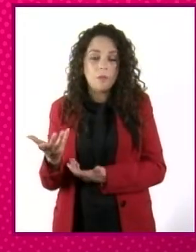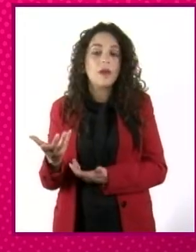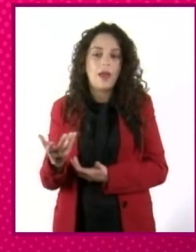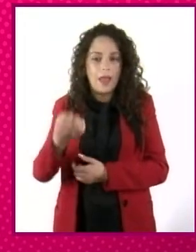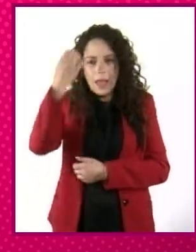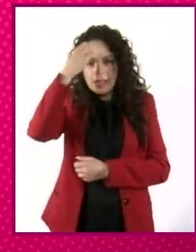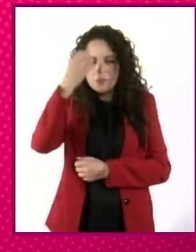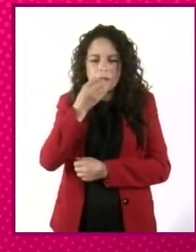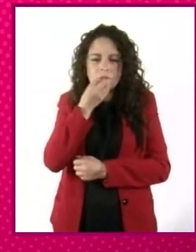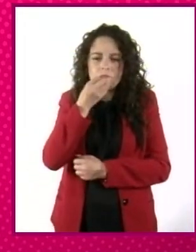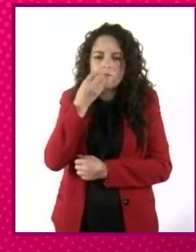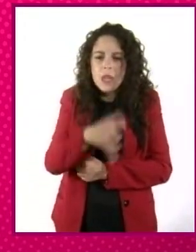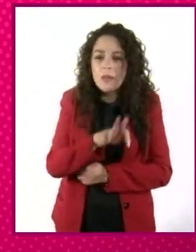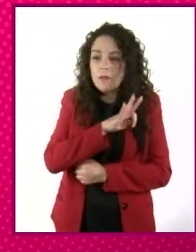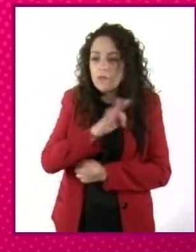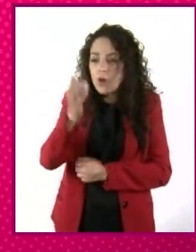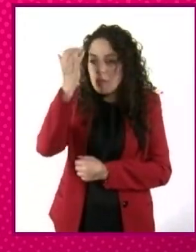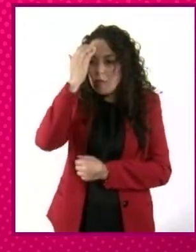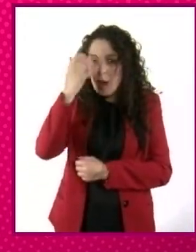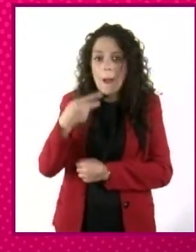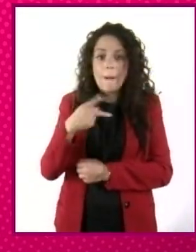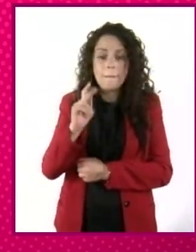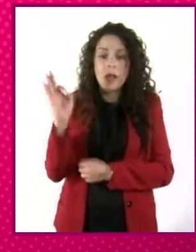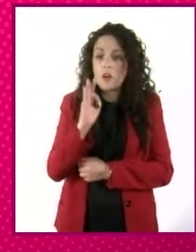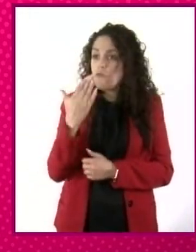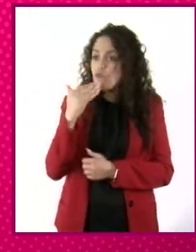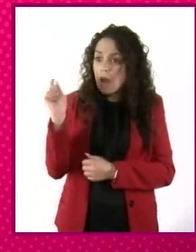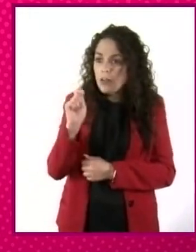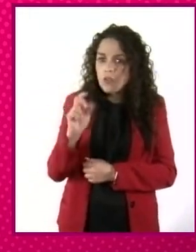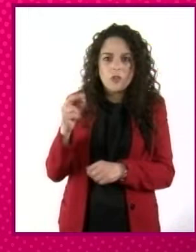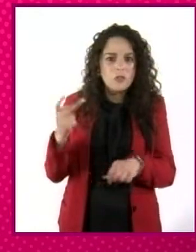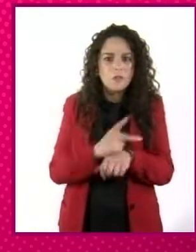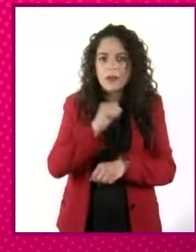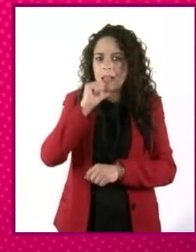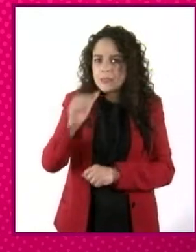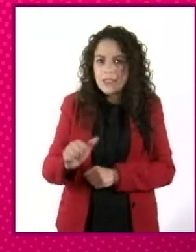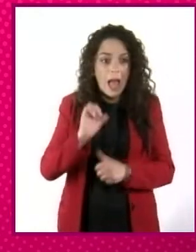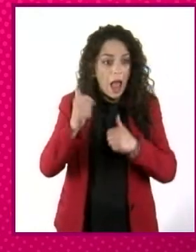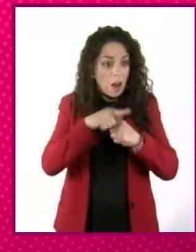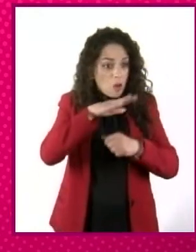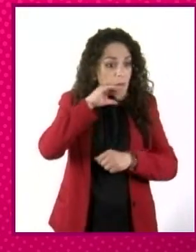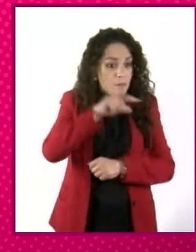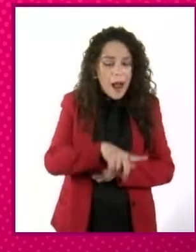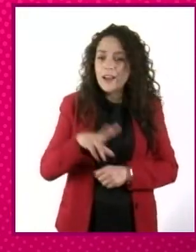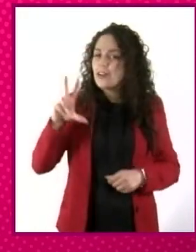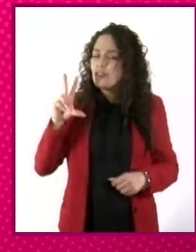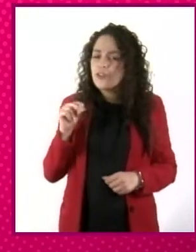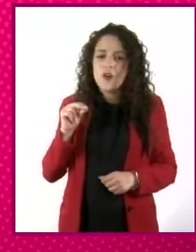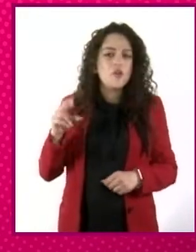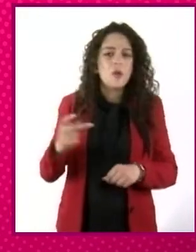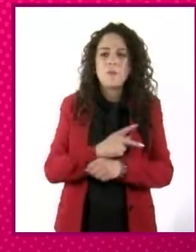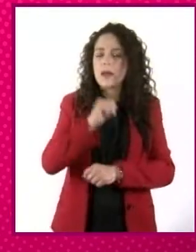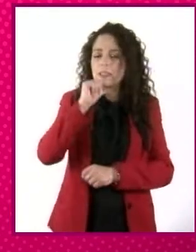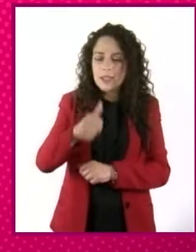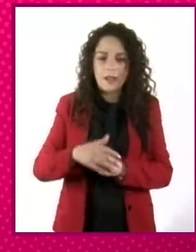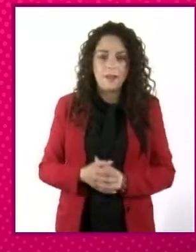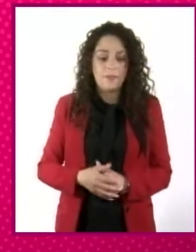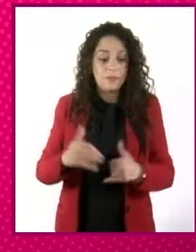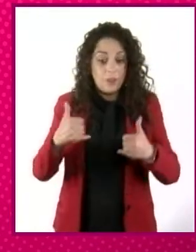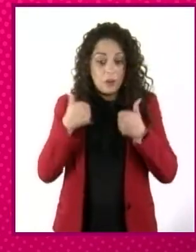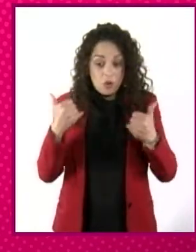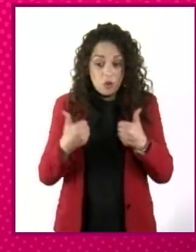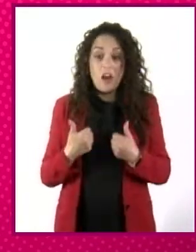conocerte, pero también si no estás en pareja está bien y no hay nada malo en ti. Puede ocurrir que en la adolescencia esté el deseo de